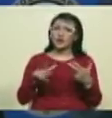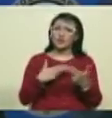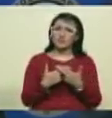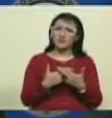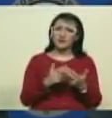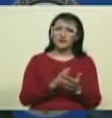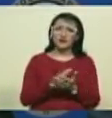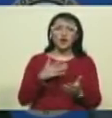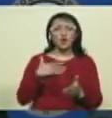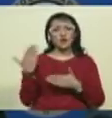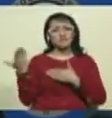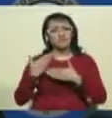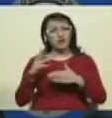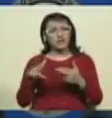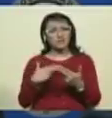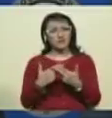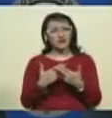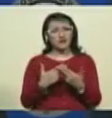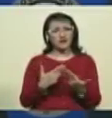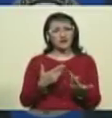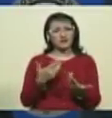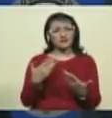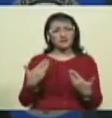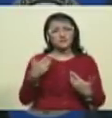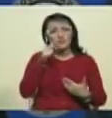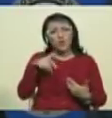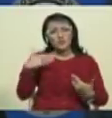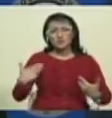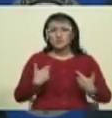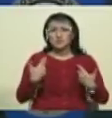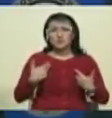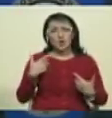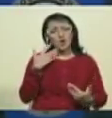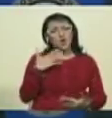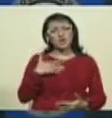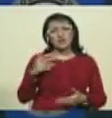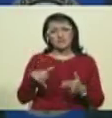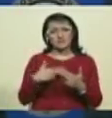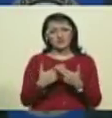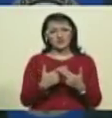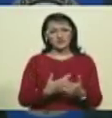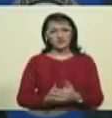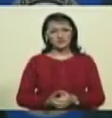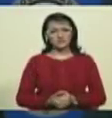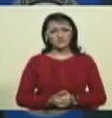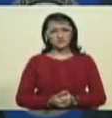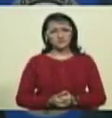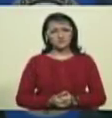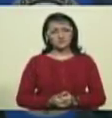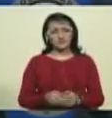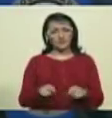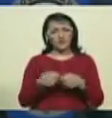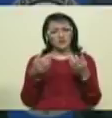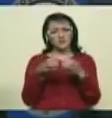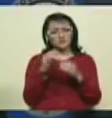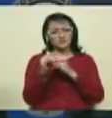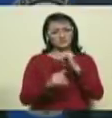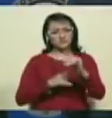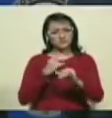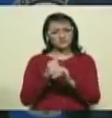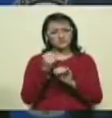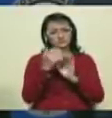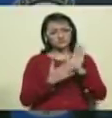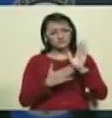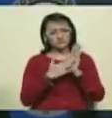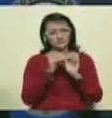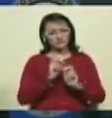no quieren sanciones, porque no quieren ver a los pueblos sufriendo, porque no creen en que violando el orden internacional y la Carta de las